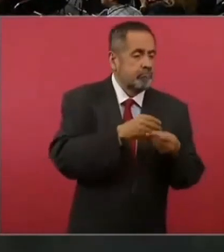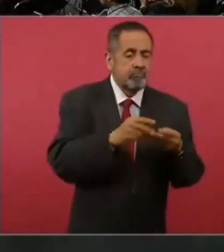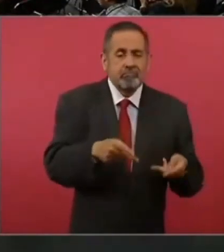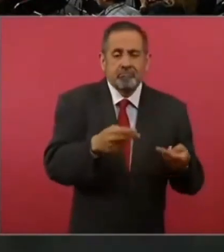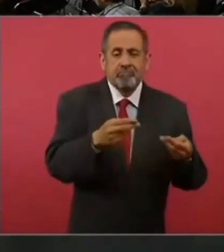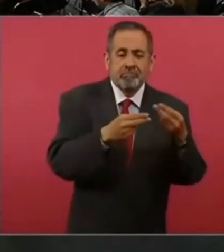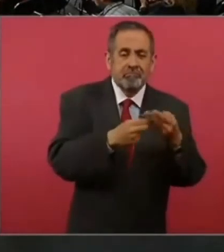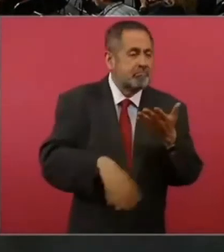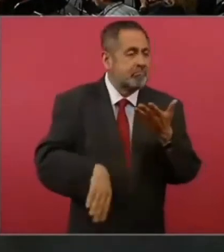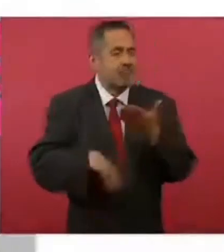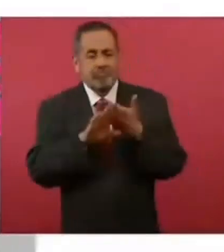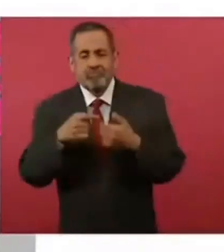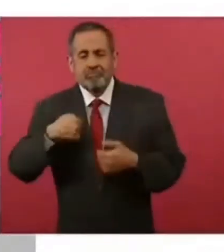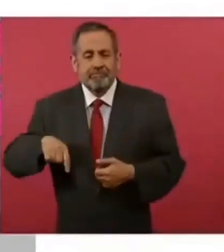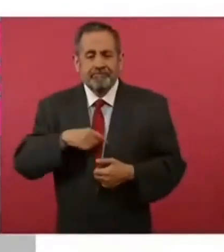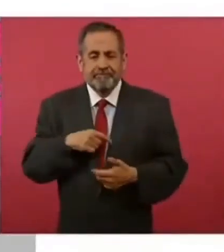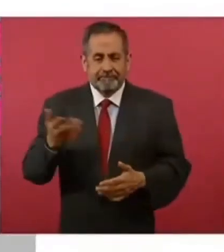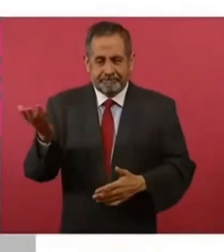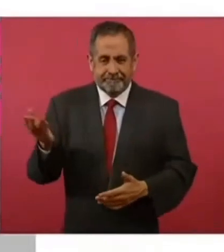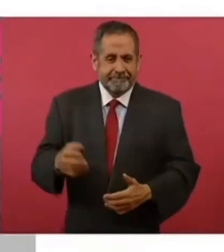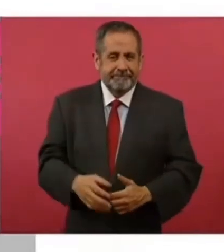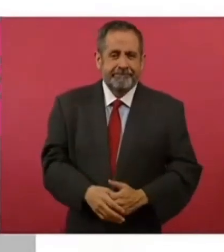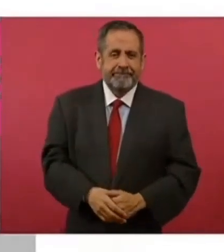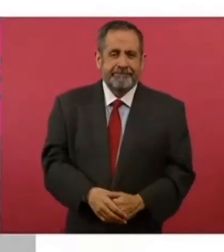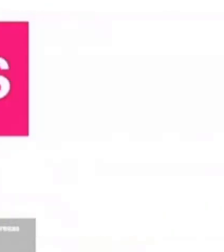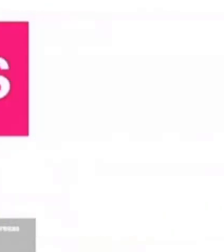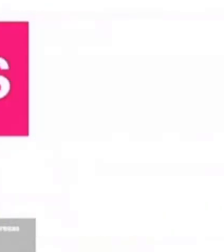campañas en contra de nosotros.